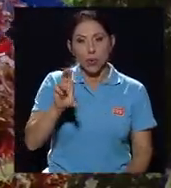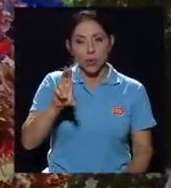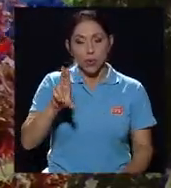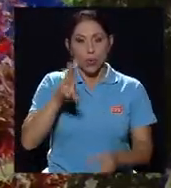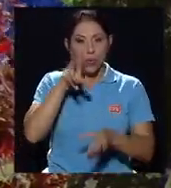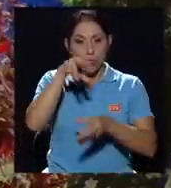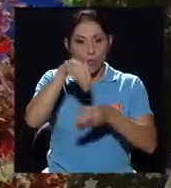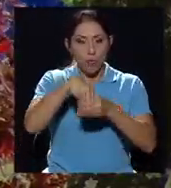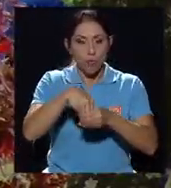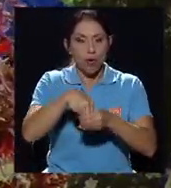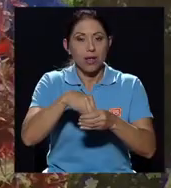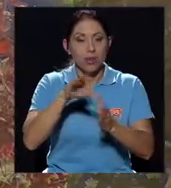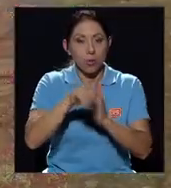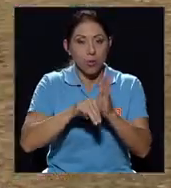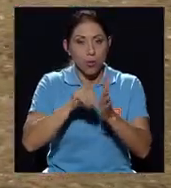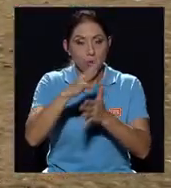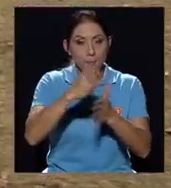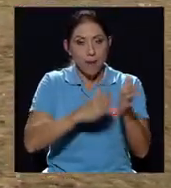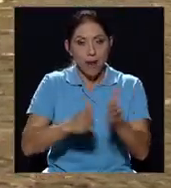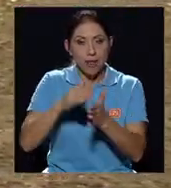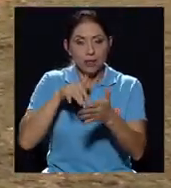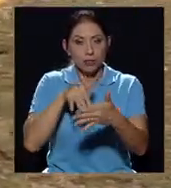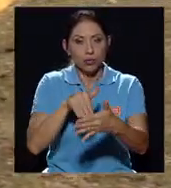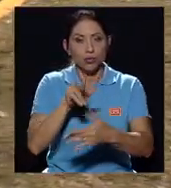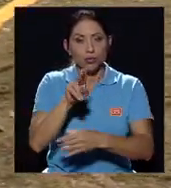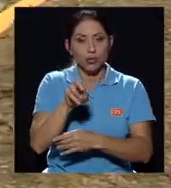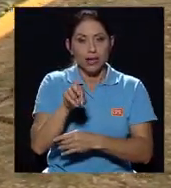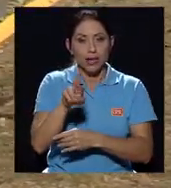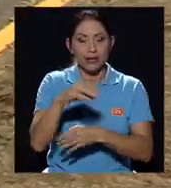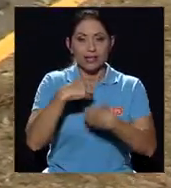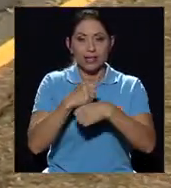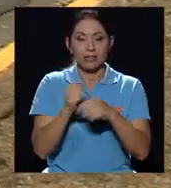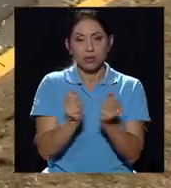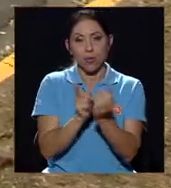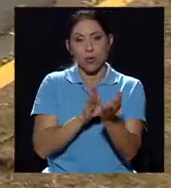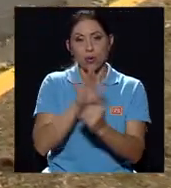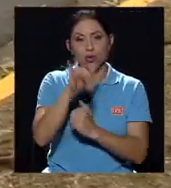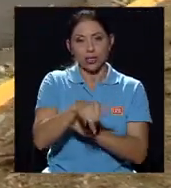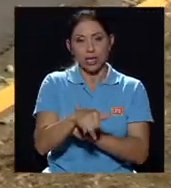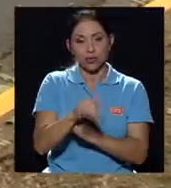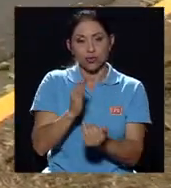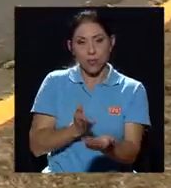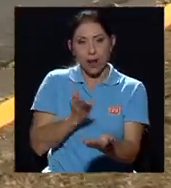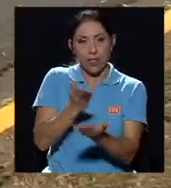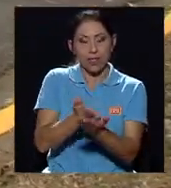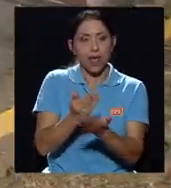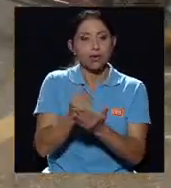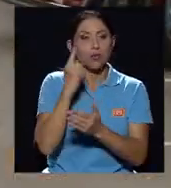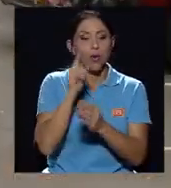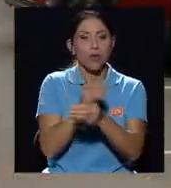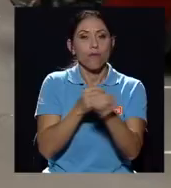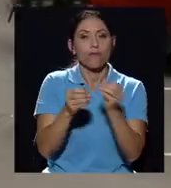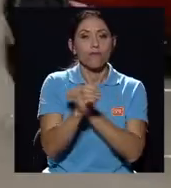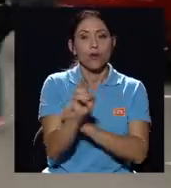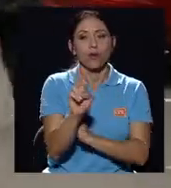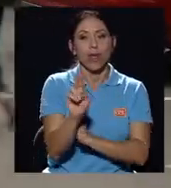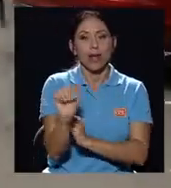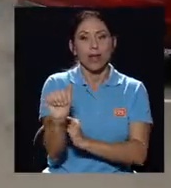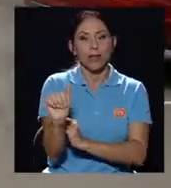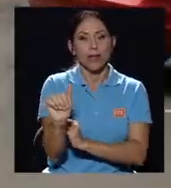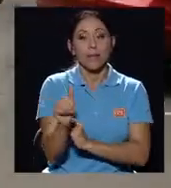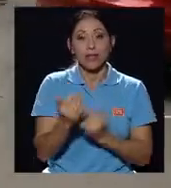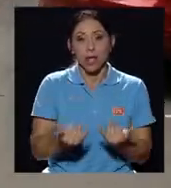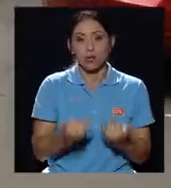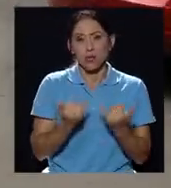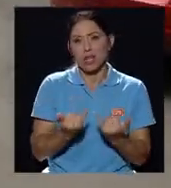del plan de estudios de la UCR y se realiza por medio de proyectos planteados por las unidades académicas. En la actualidad se